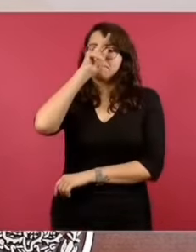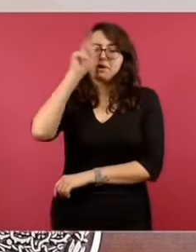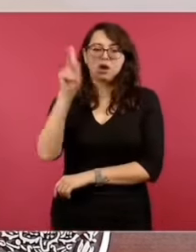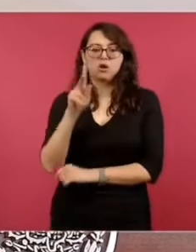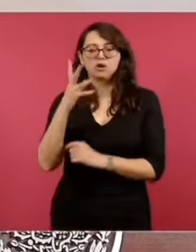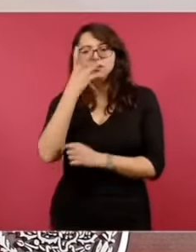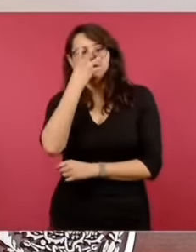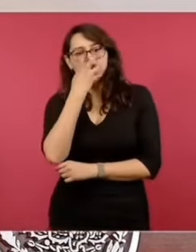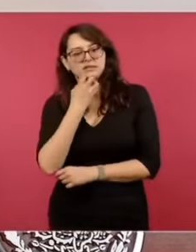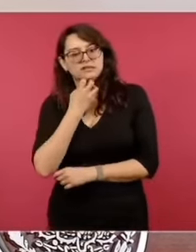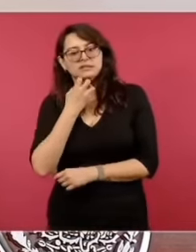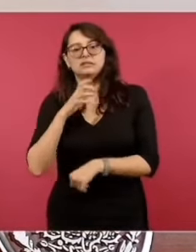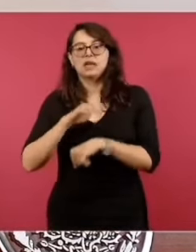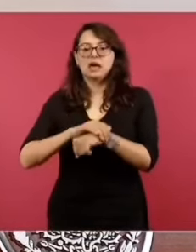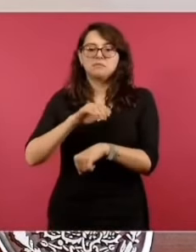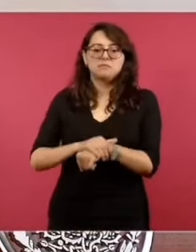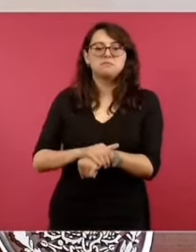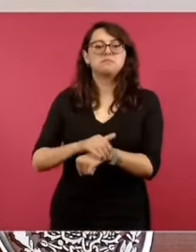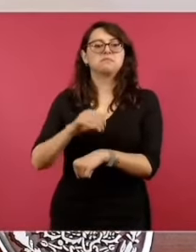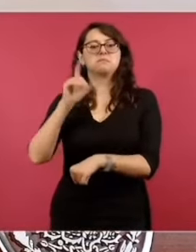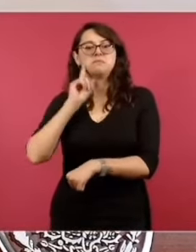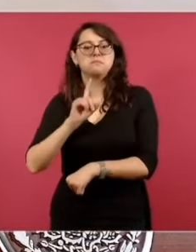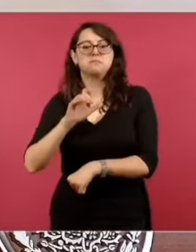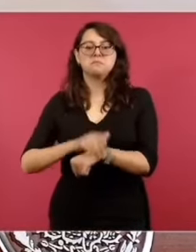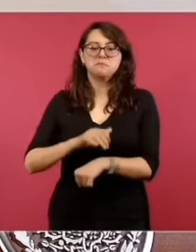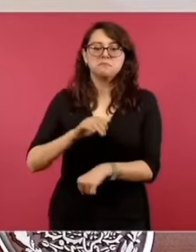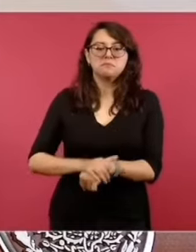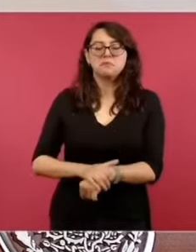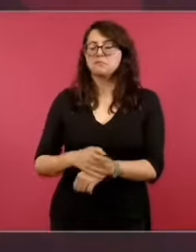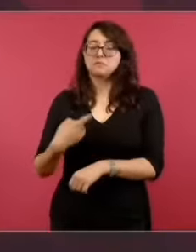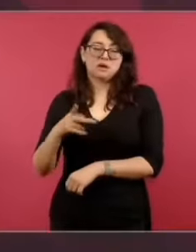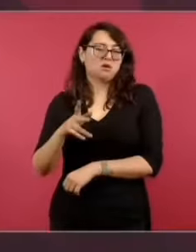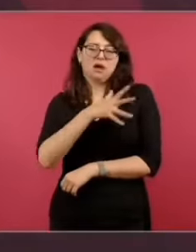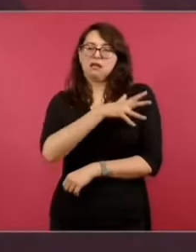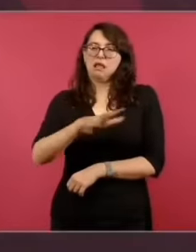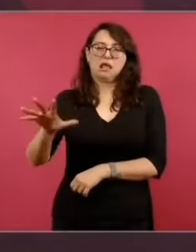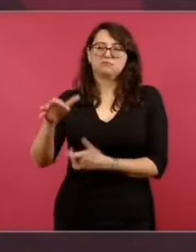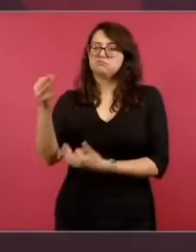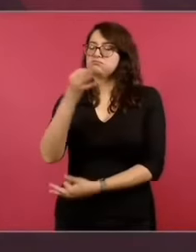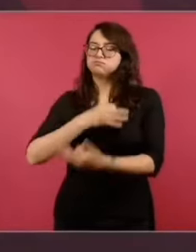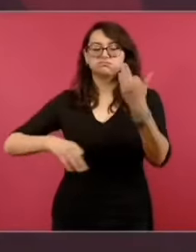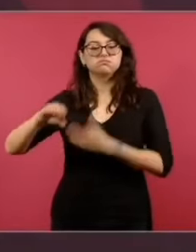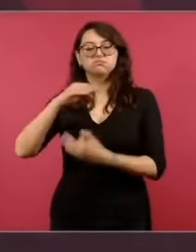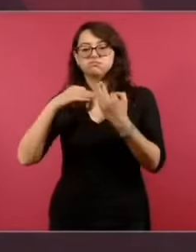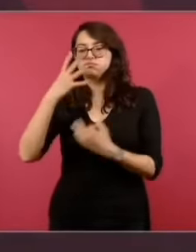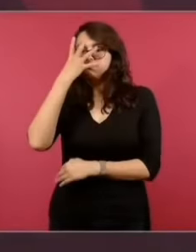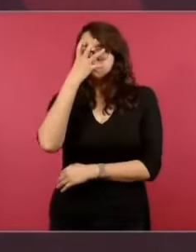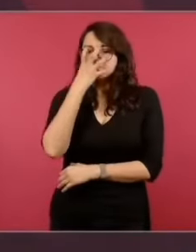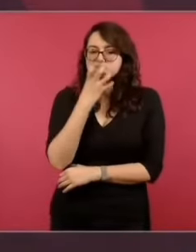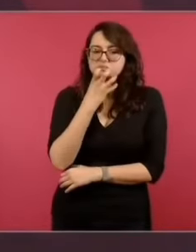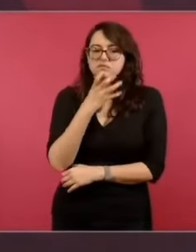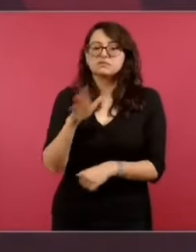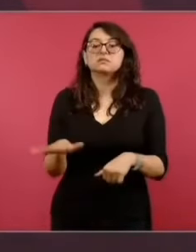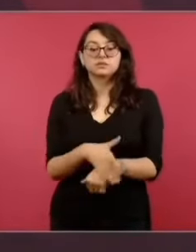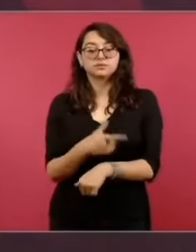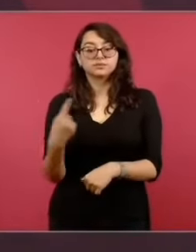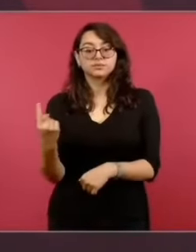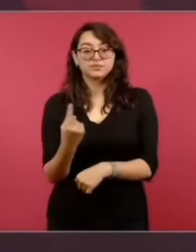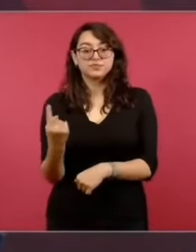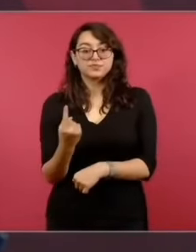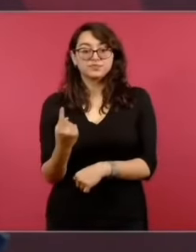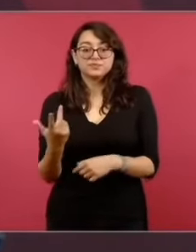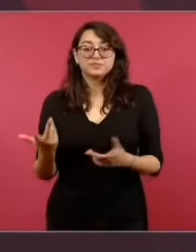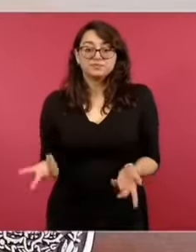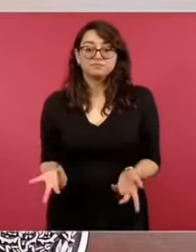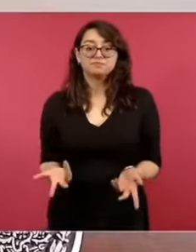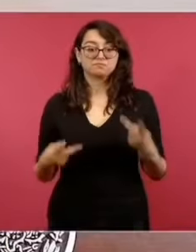amigas, amigos y para los mexicanos en general, porque tiene que ver con la pérdida de